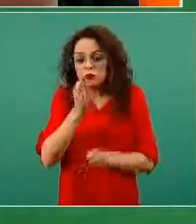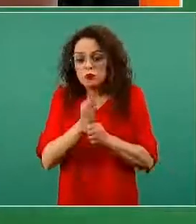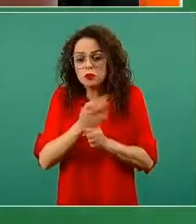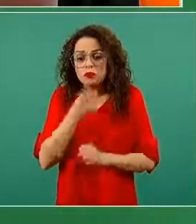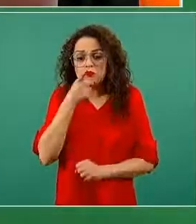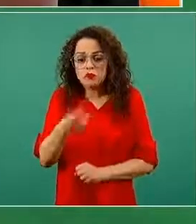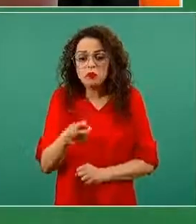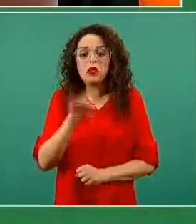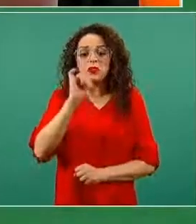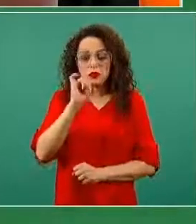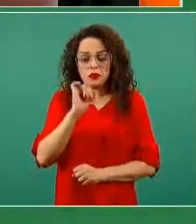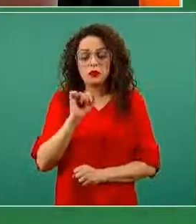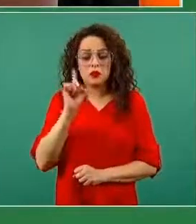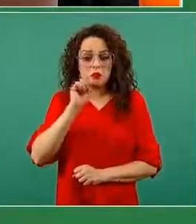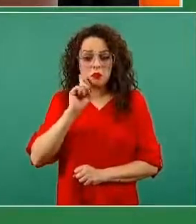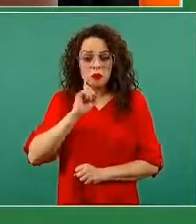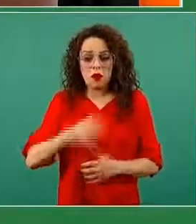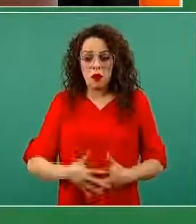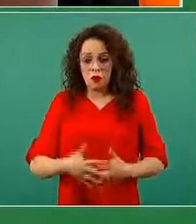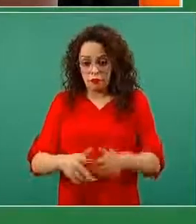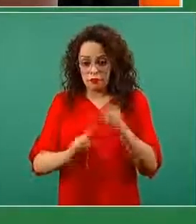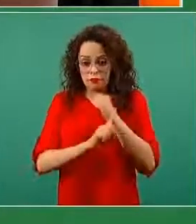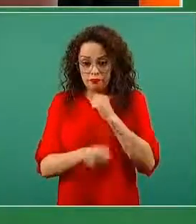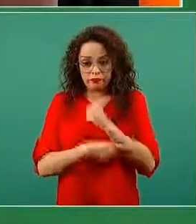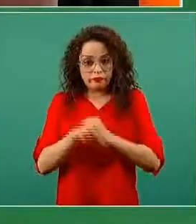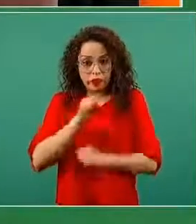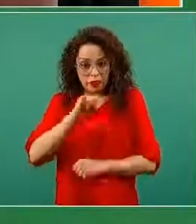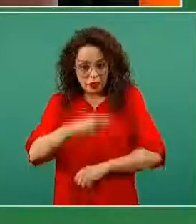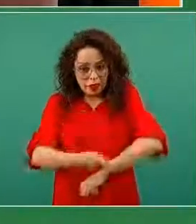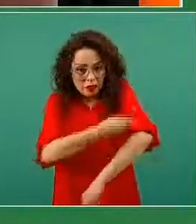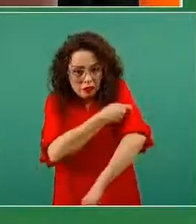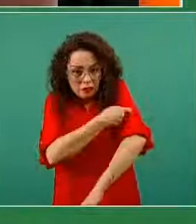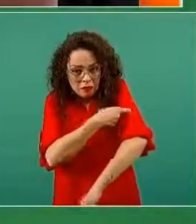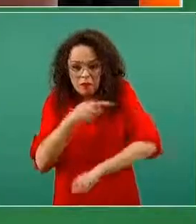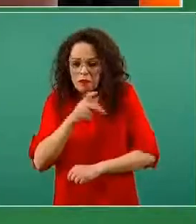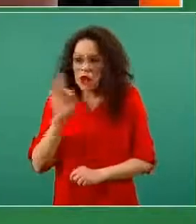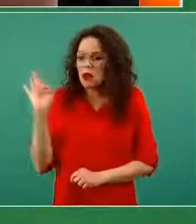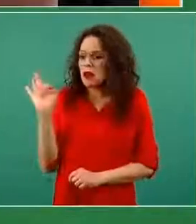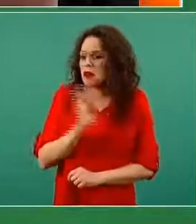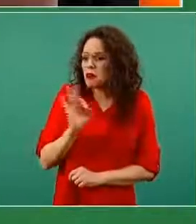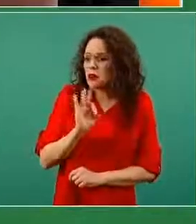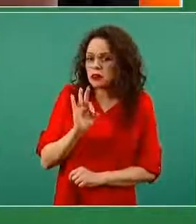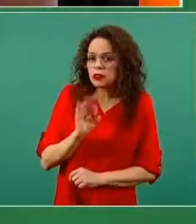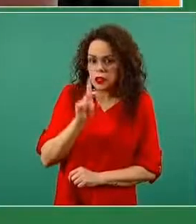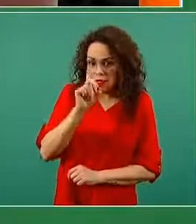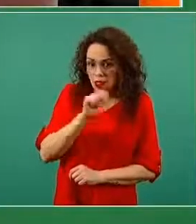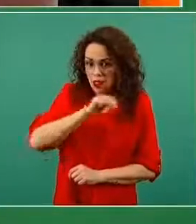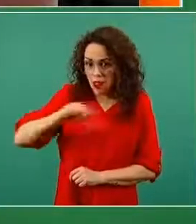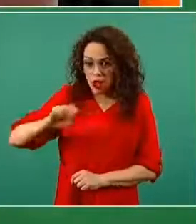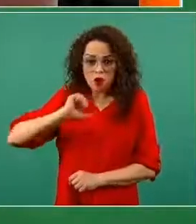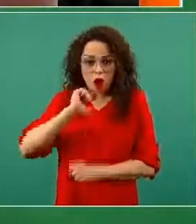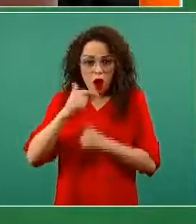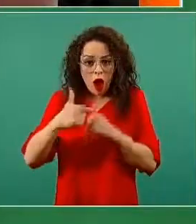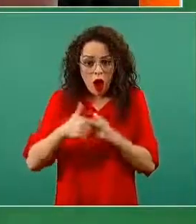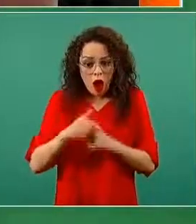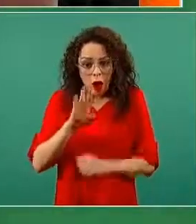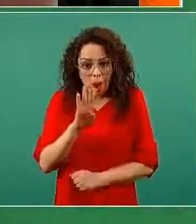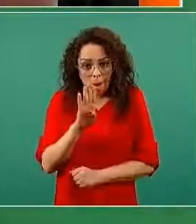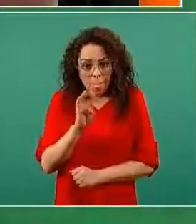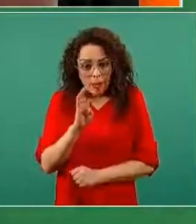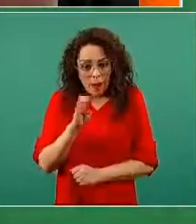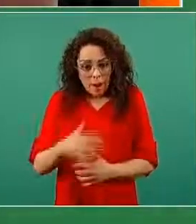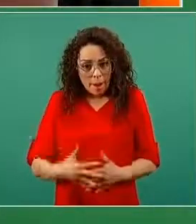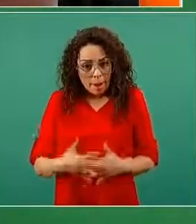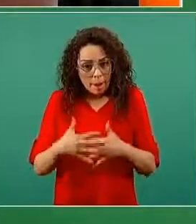a vacunarse las mujeres que estén encinta, pero qué tanto afectaría al feto si se aplica la vacuna